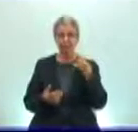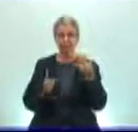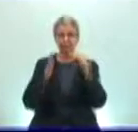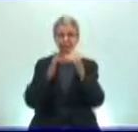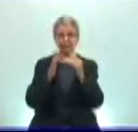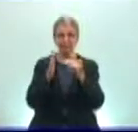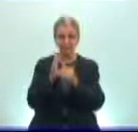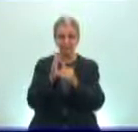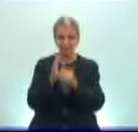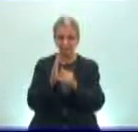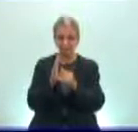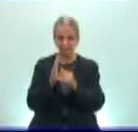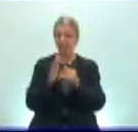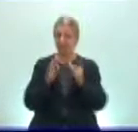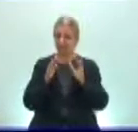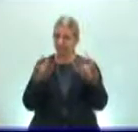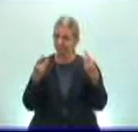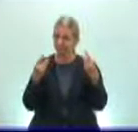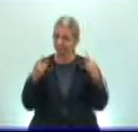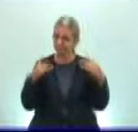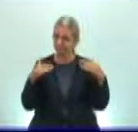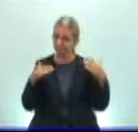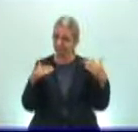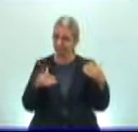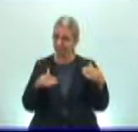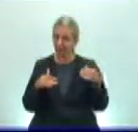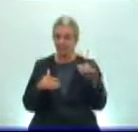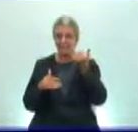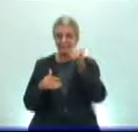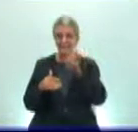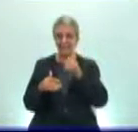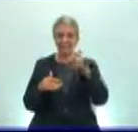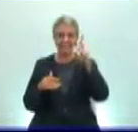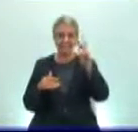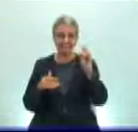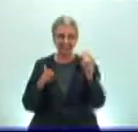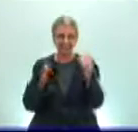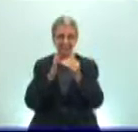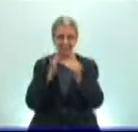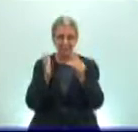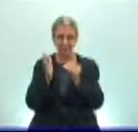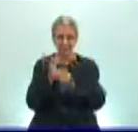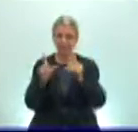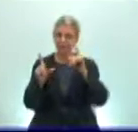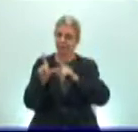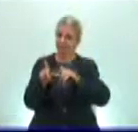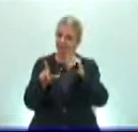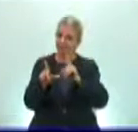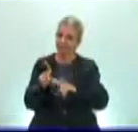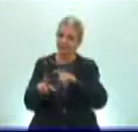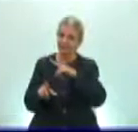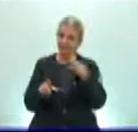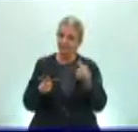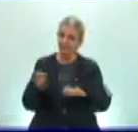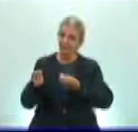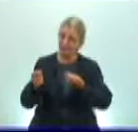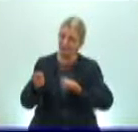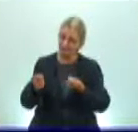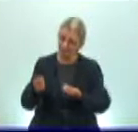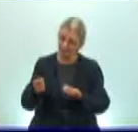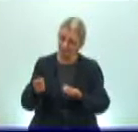esos 55 millones, murieron más de 20 millones de soviéticos en la Segunda Guerra Mundial.